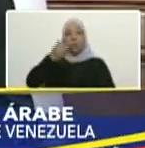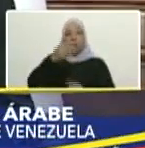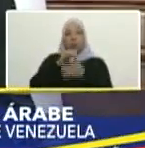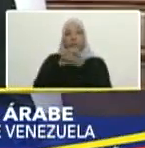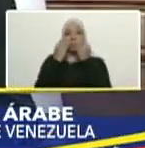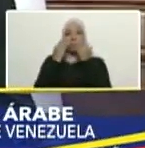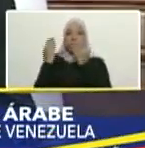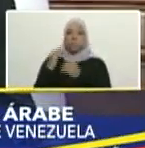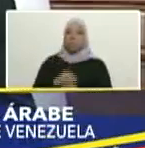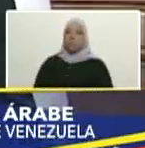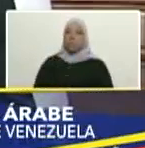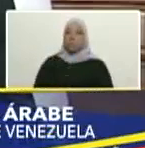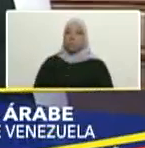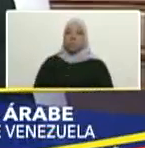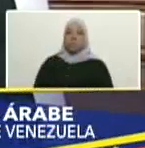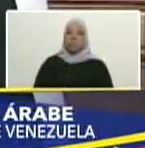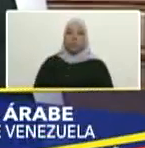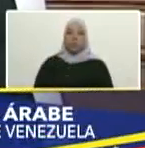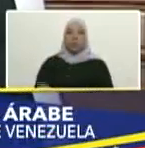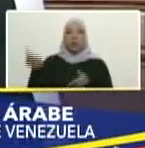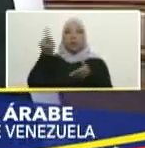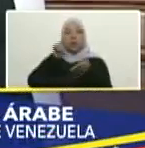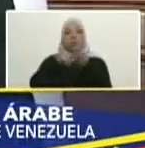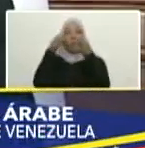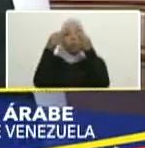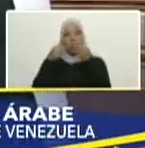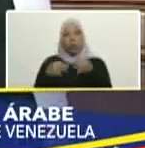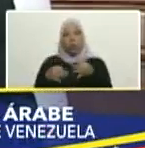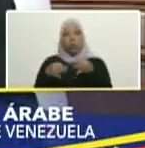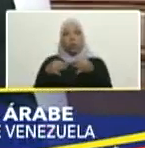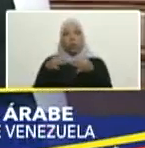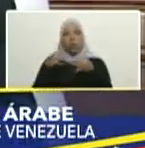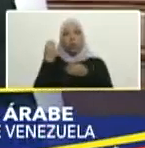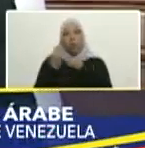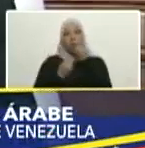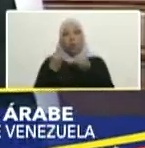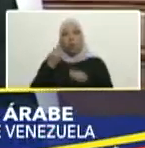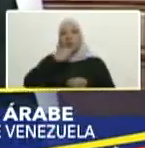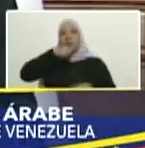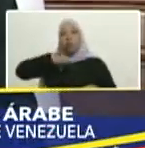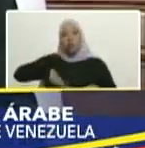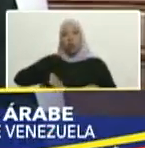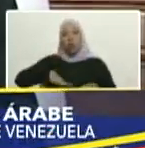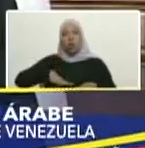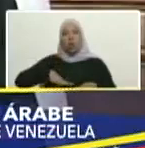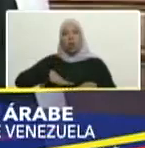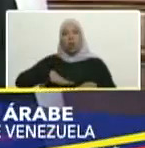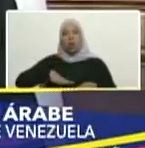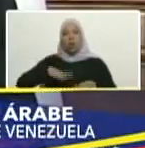Ghali, para ratificar la posición histórica,